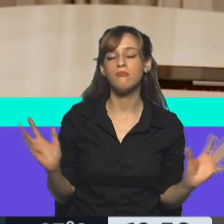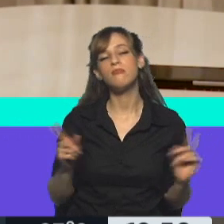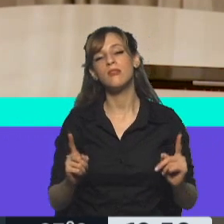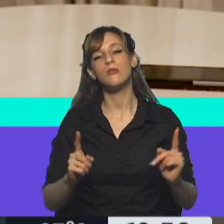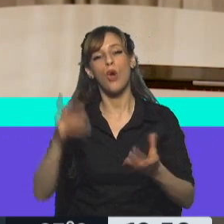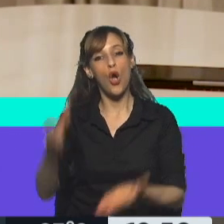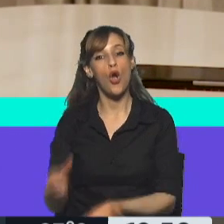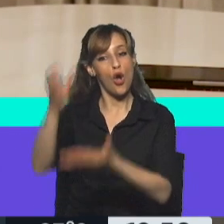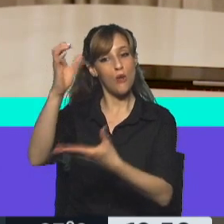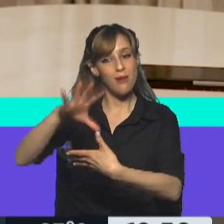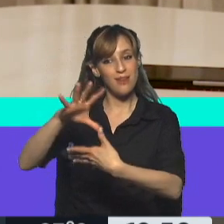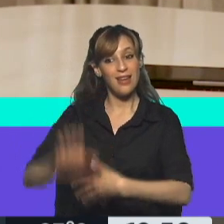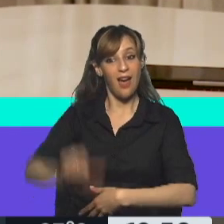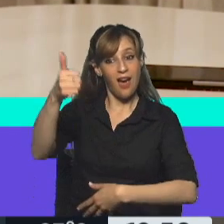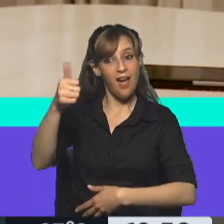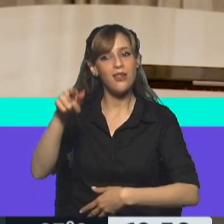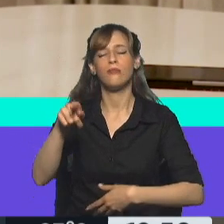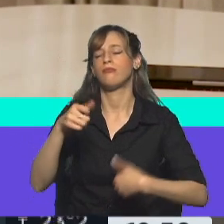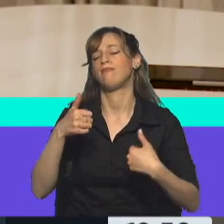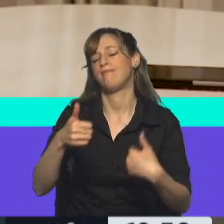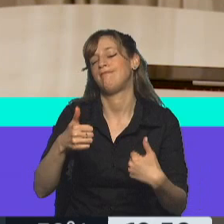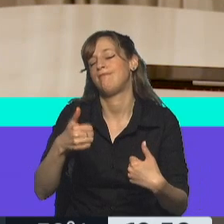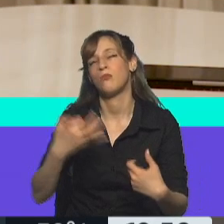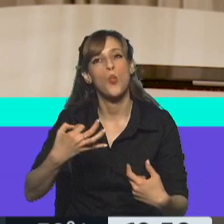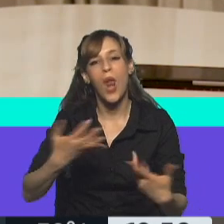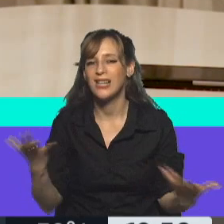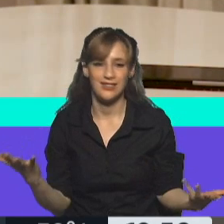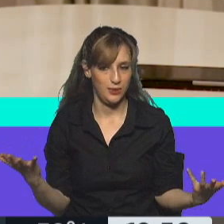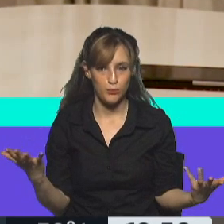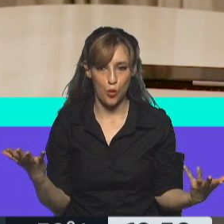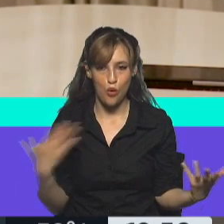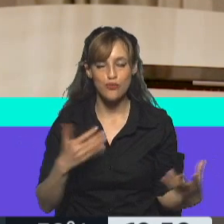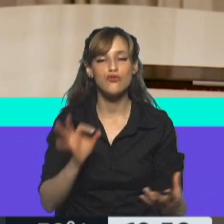ganado la Copa América ayuda muchísimo porque hace que el equipo